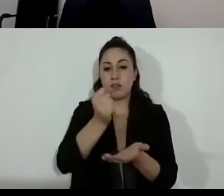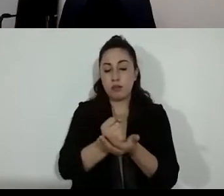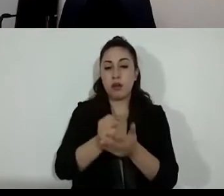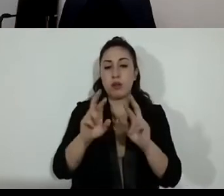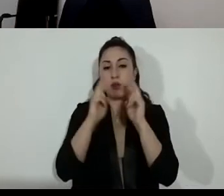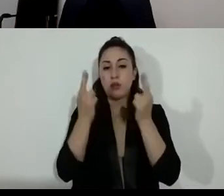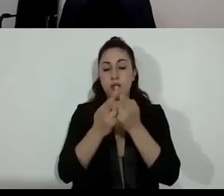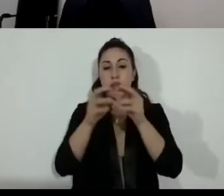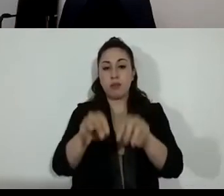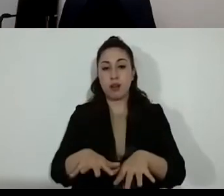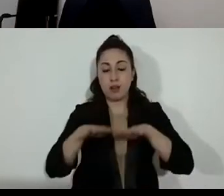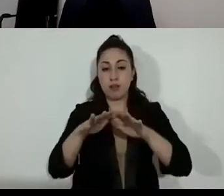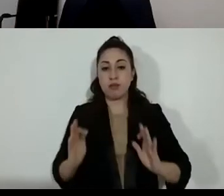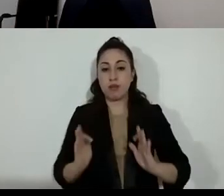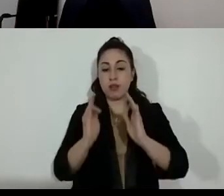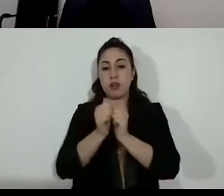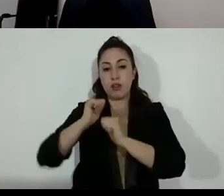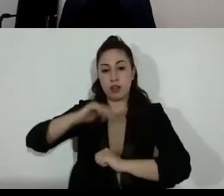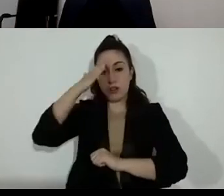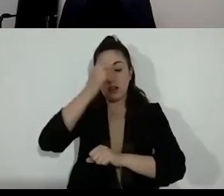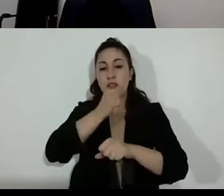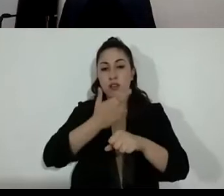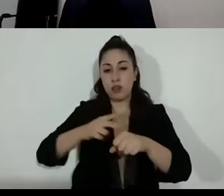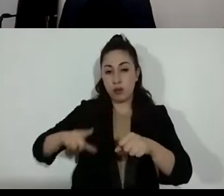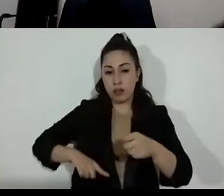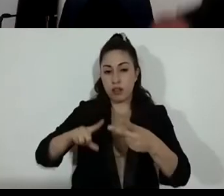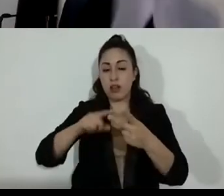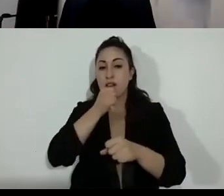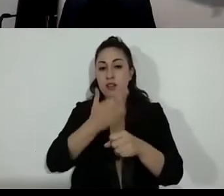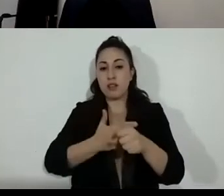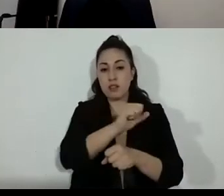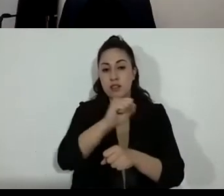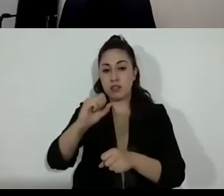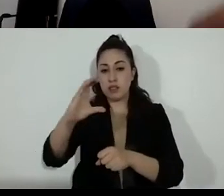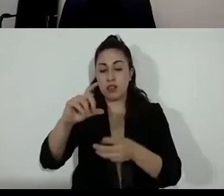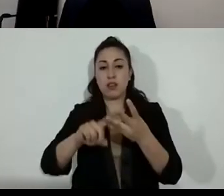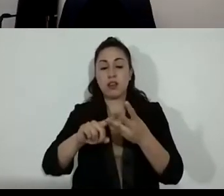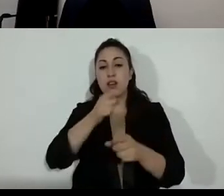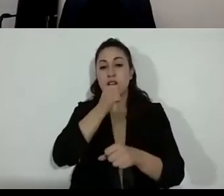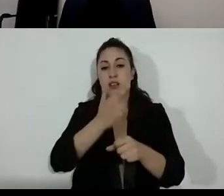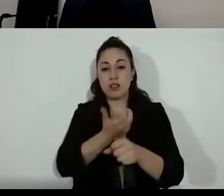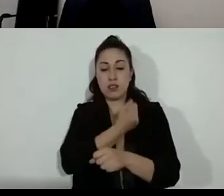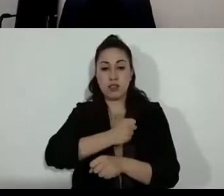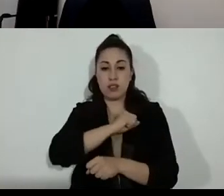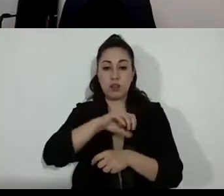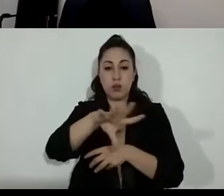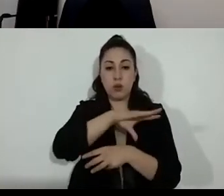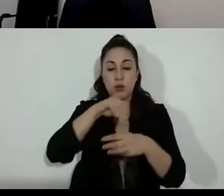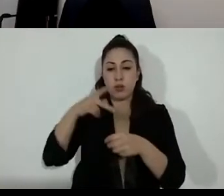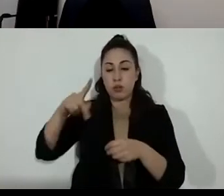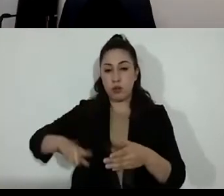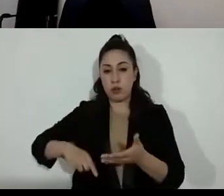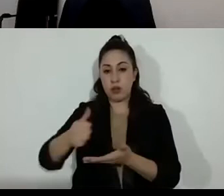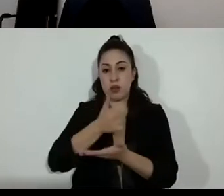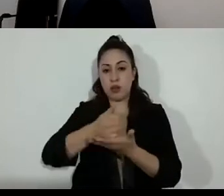las personas titulares de la Secretaría de Gobierno, de la Secretaría de Seguridad Ciudadana y de la Secretaría de Salud, todas de la Ciudad de México, con motivo